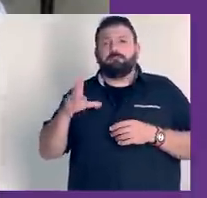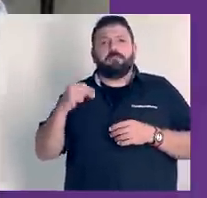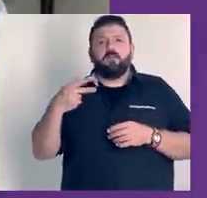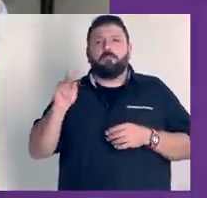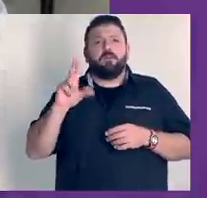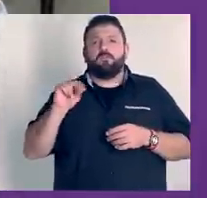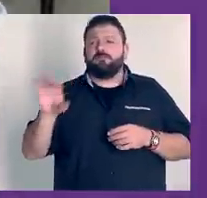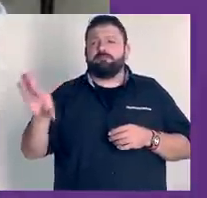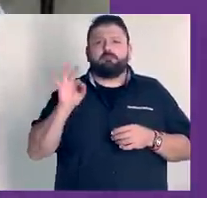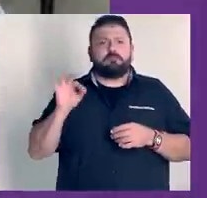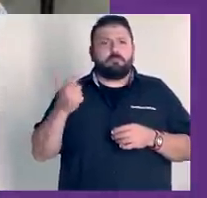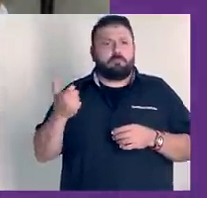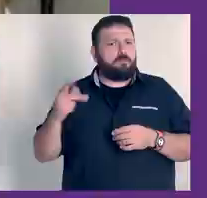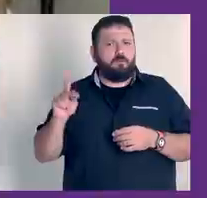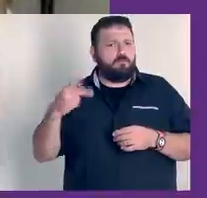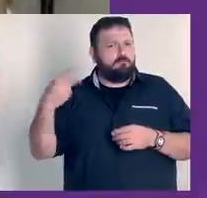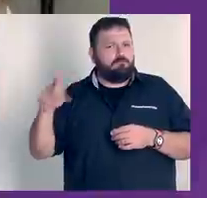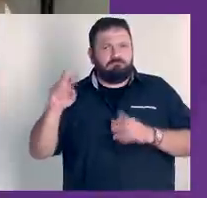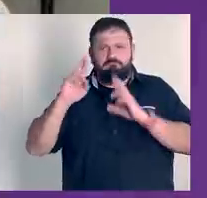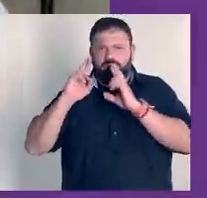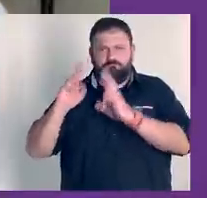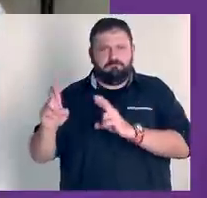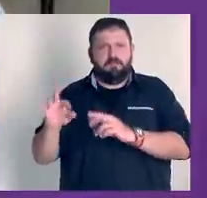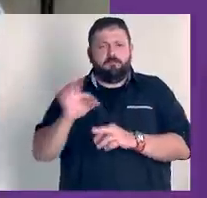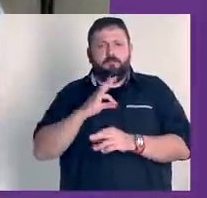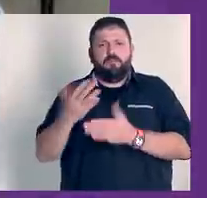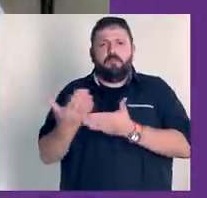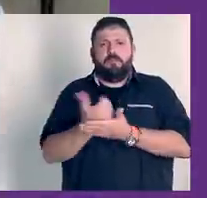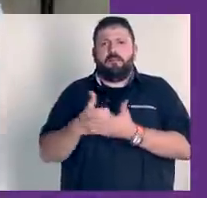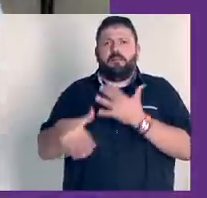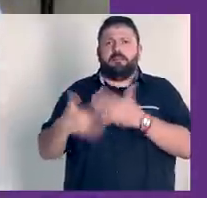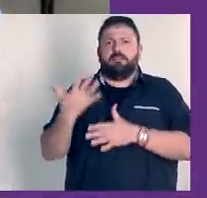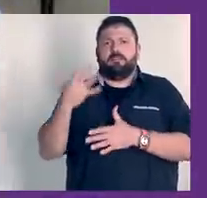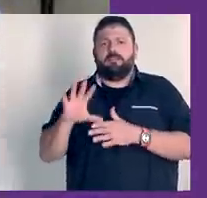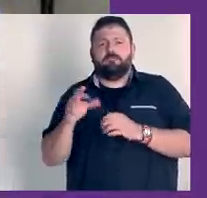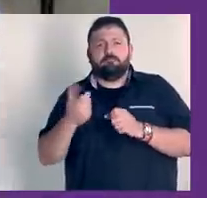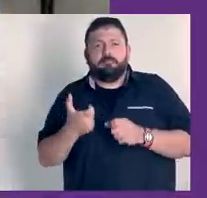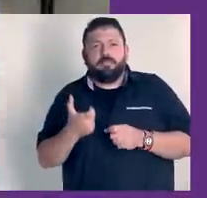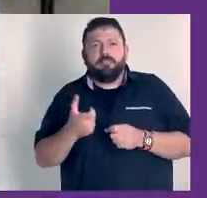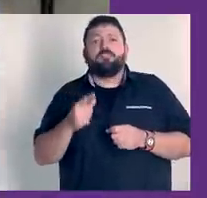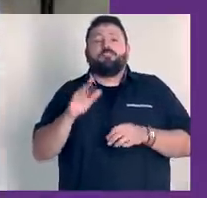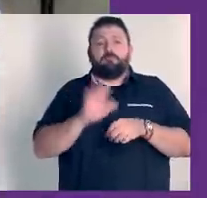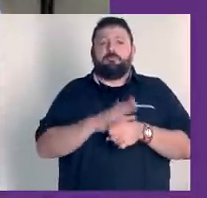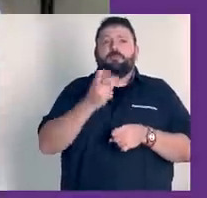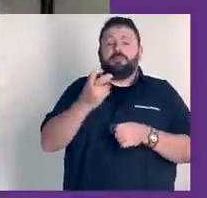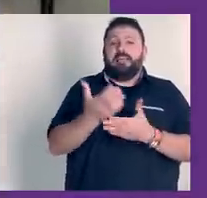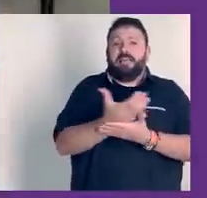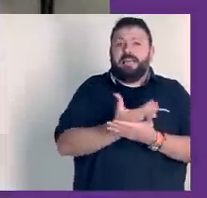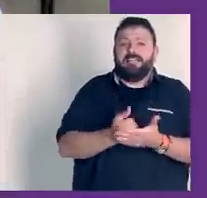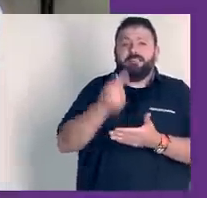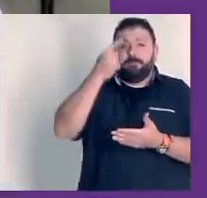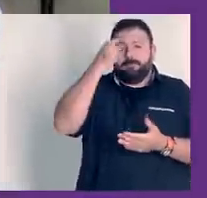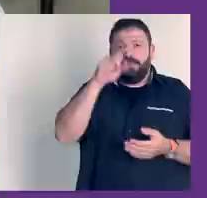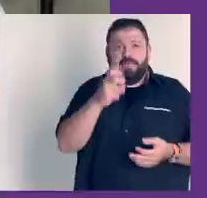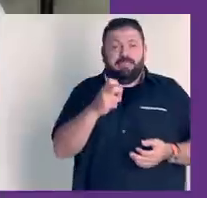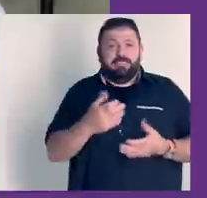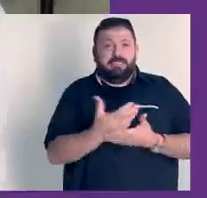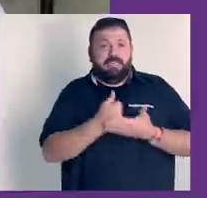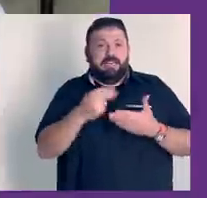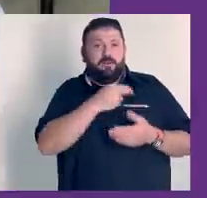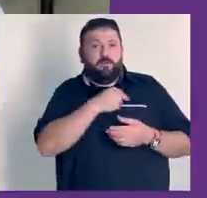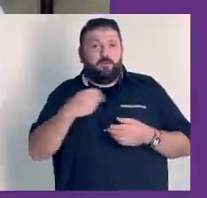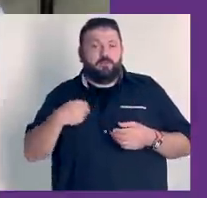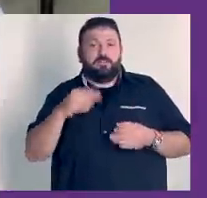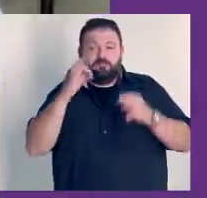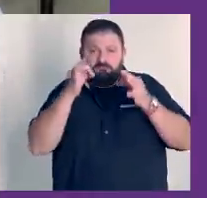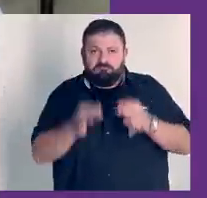Esas ganancias son adicionales a las ganancias que tenemos de desplazar nosotros nuestro propio producto. Entonces, esa